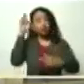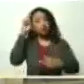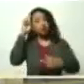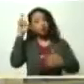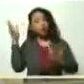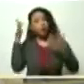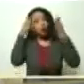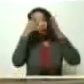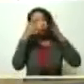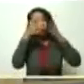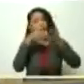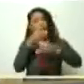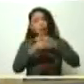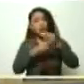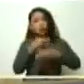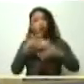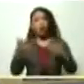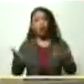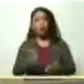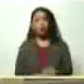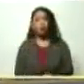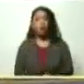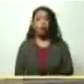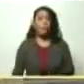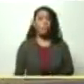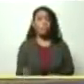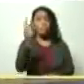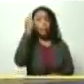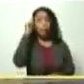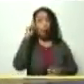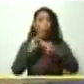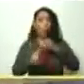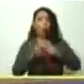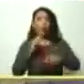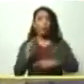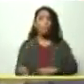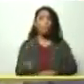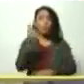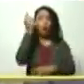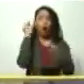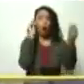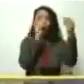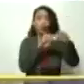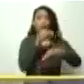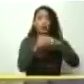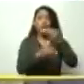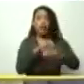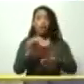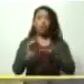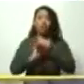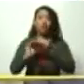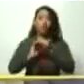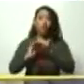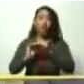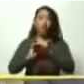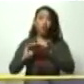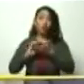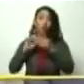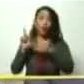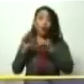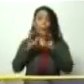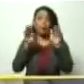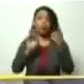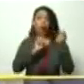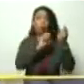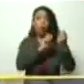orientación que usted dio que la primera cosa que saliera el primer acuerdo que saliera la primera resolución de esta mesa de